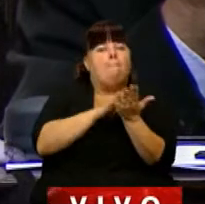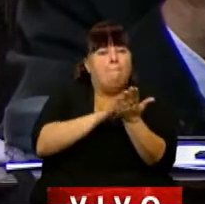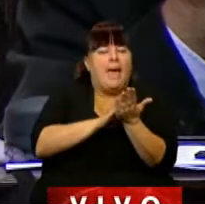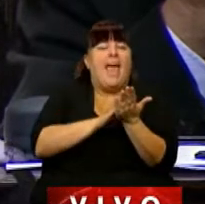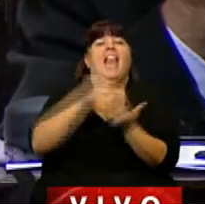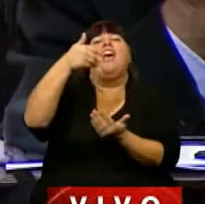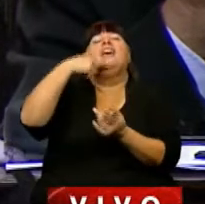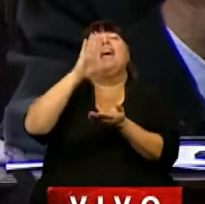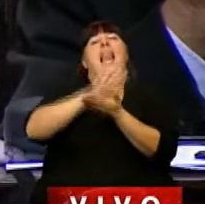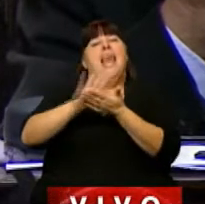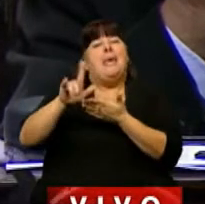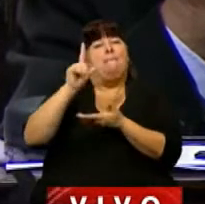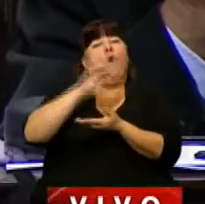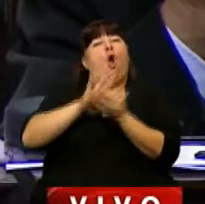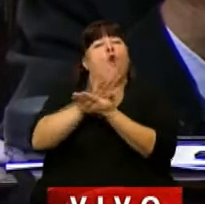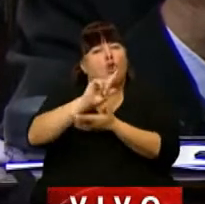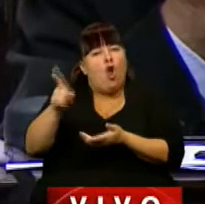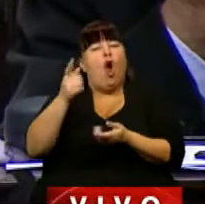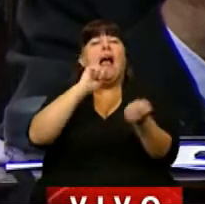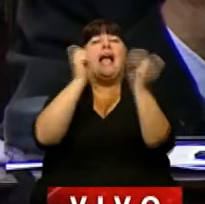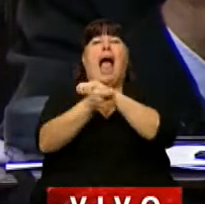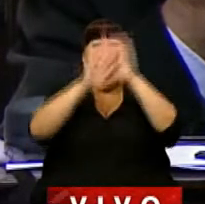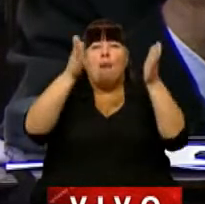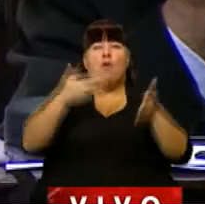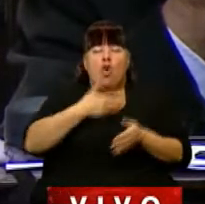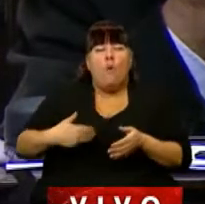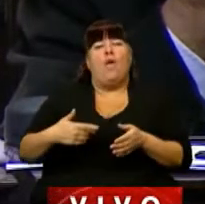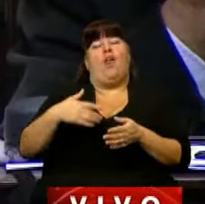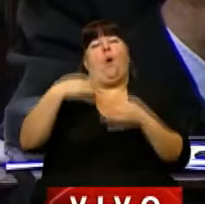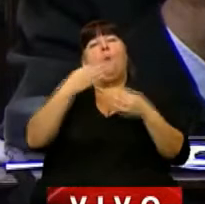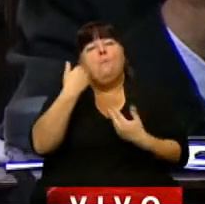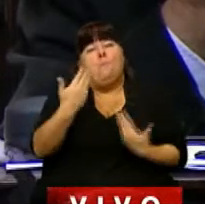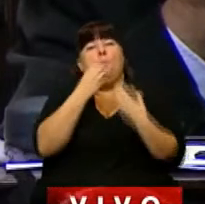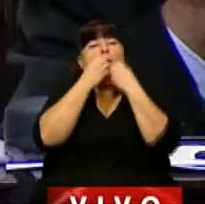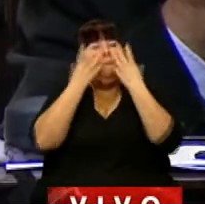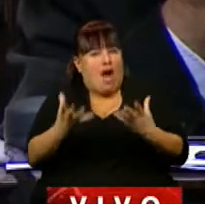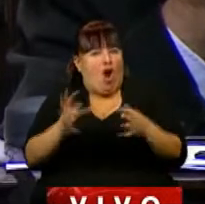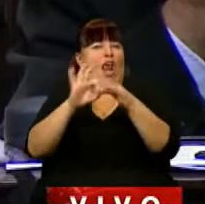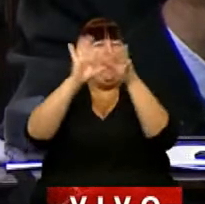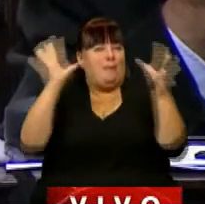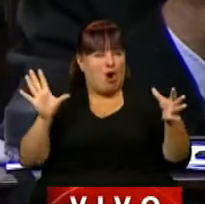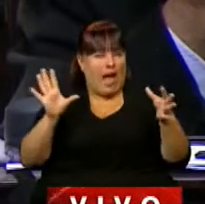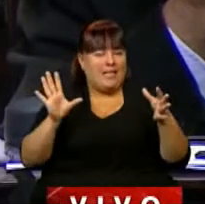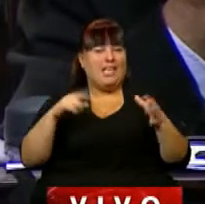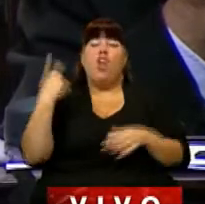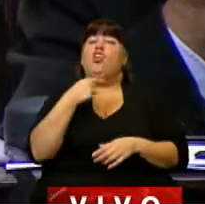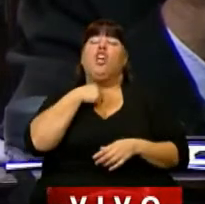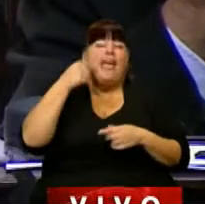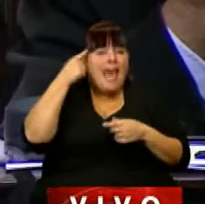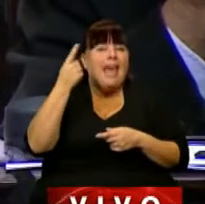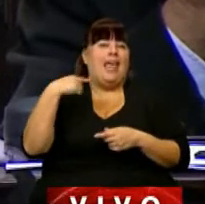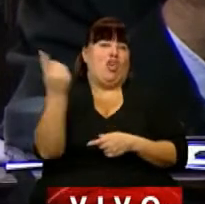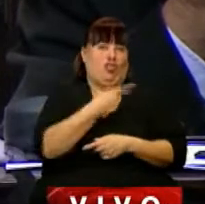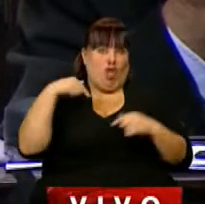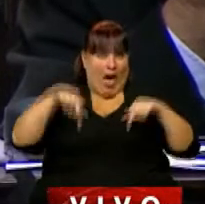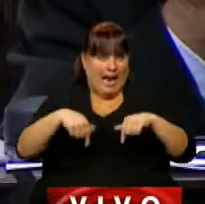ficha limpia y los cambios institucionales puedan mejorar la democracia, porque lo que queremos, creo, todos los que